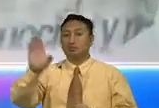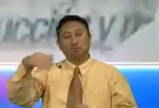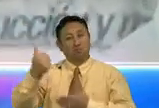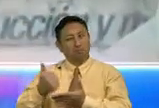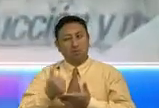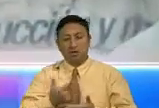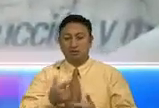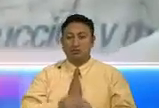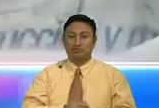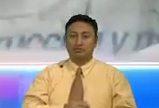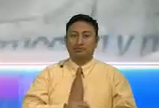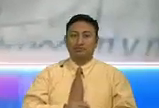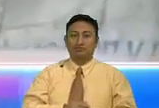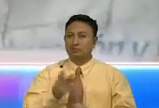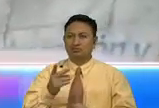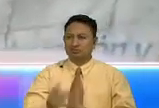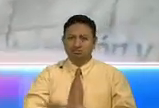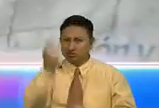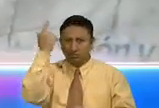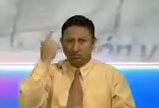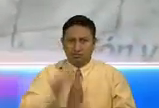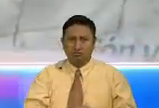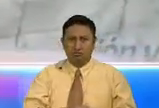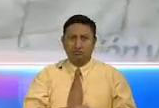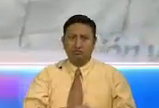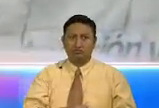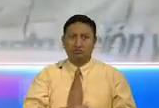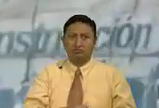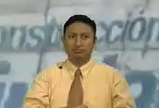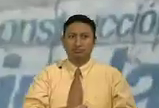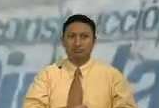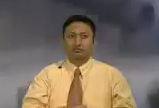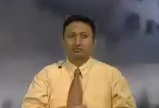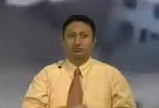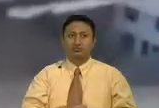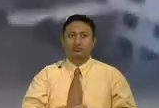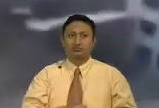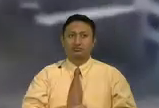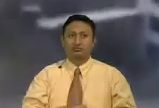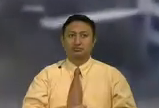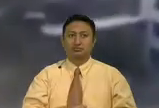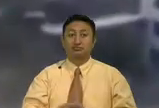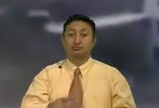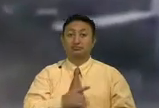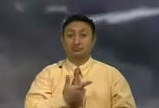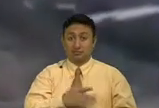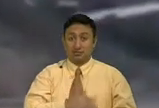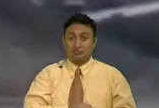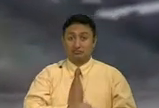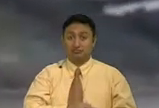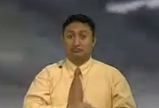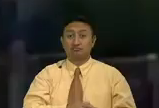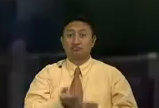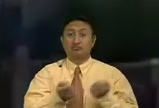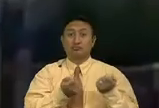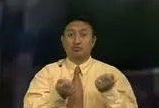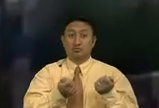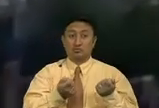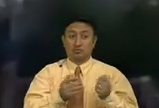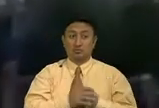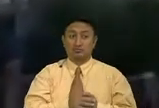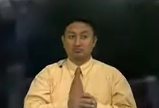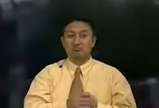hizo. Pero fue rapidísimo, bajada abajo por aquí por Jesús de gran poder. El percance fue controlado a tiempo y no pasó a mayores, solamente